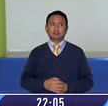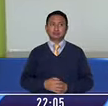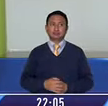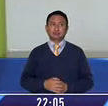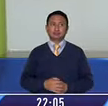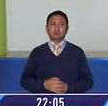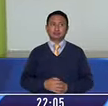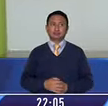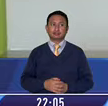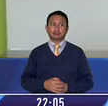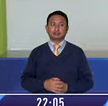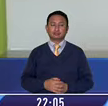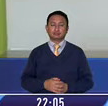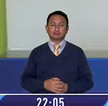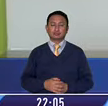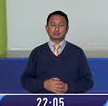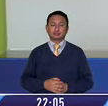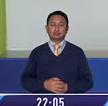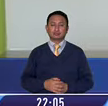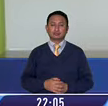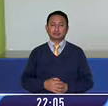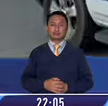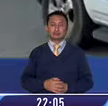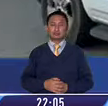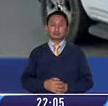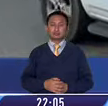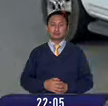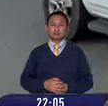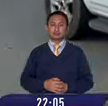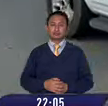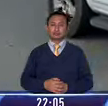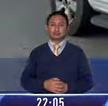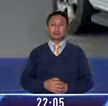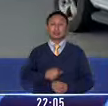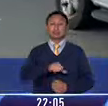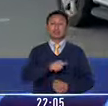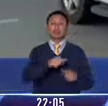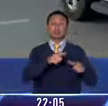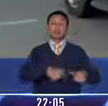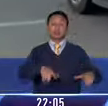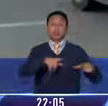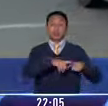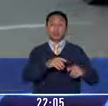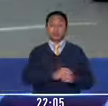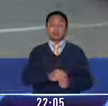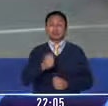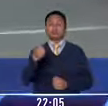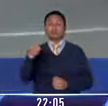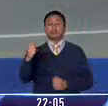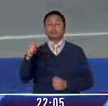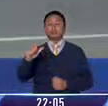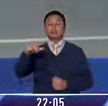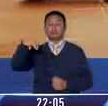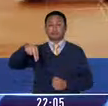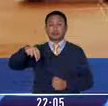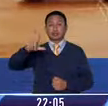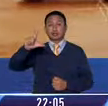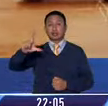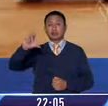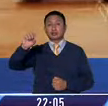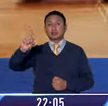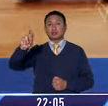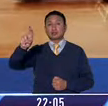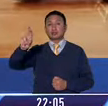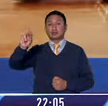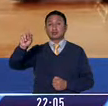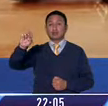proceden a interceptar y a neutralizar a los ciudadanos. Mientras que en otro punto de esa provincia, en San Lorenzo, la policía decomisó armas de